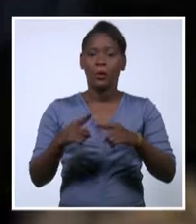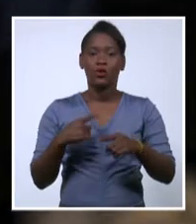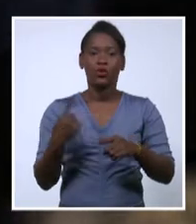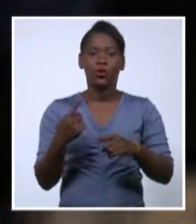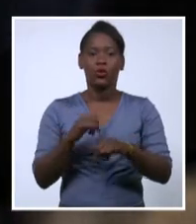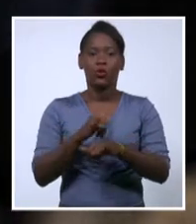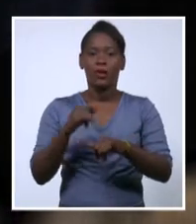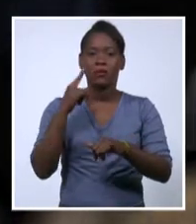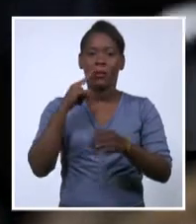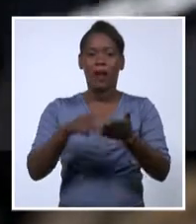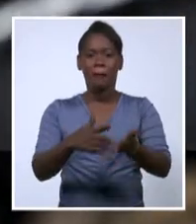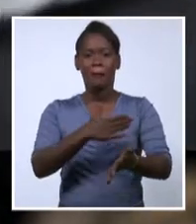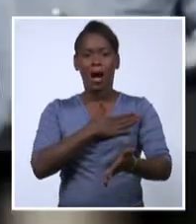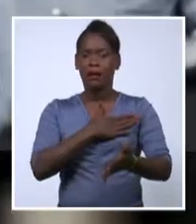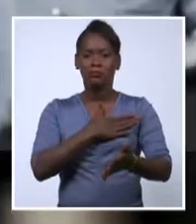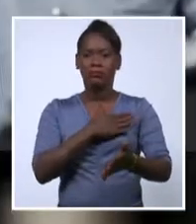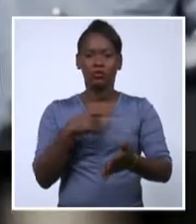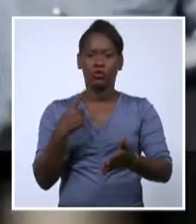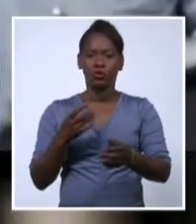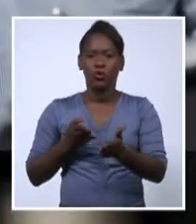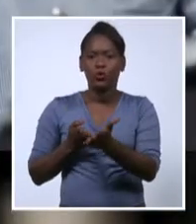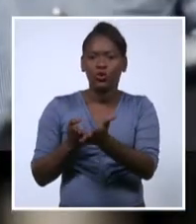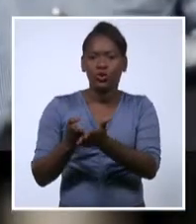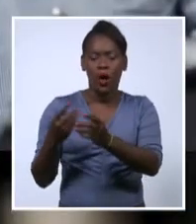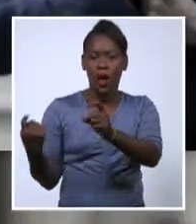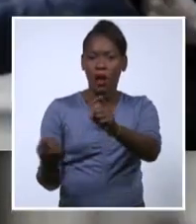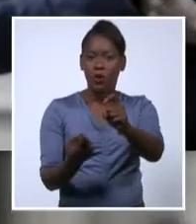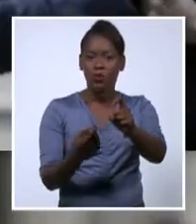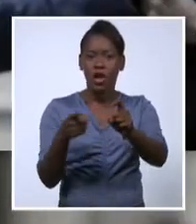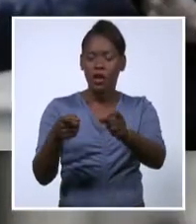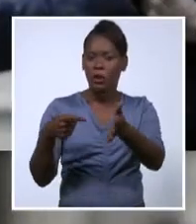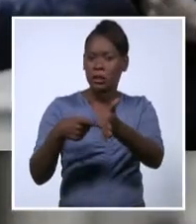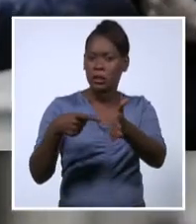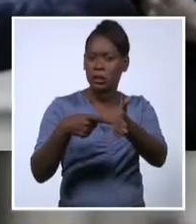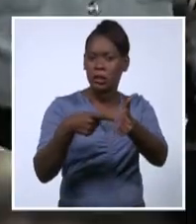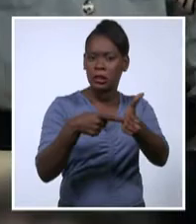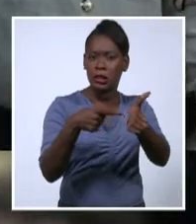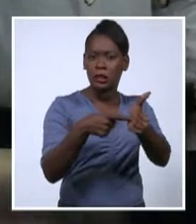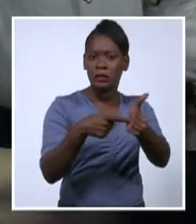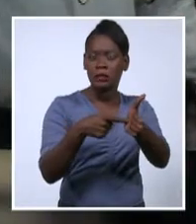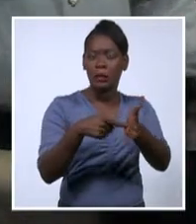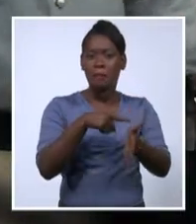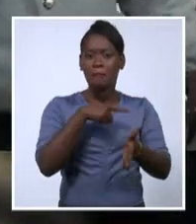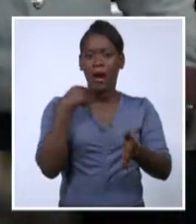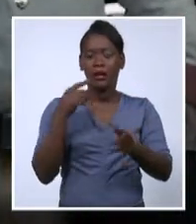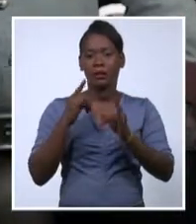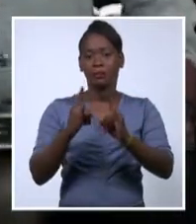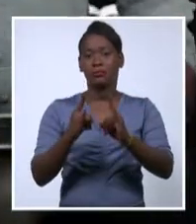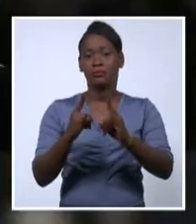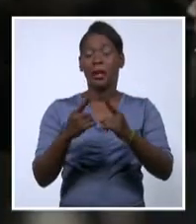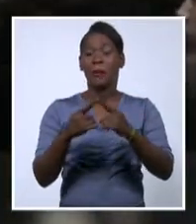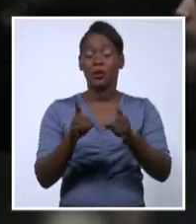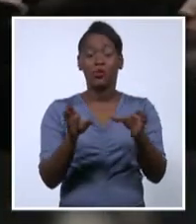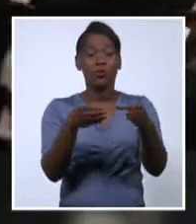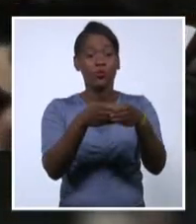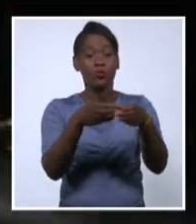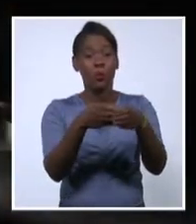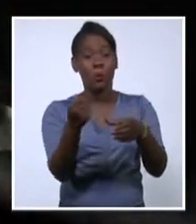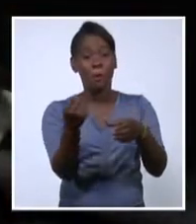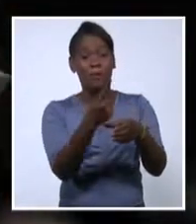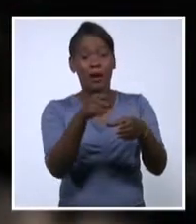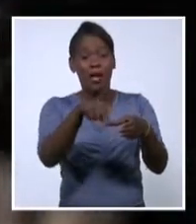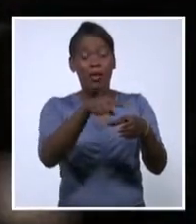sed rabiosa de aquellos voluntarios. Ellos querían la sangre. Ellos buscaban el escarmiento. Y al aula del primer curso de medicina preciso era